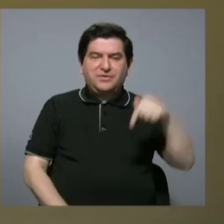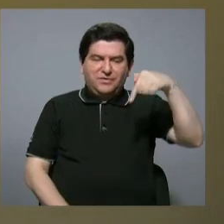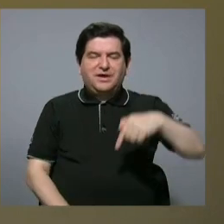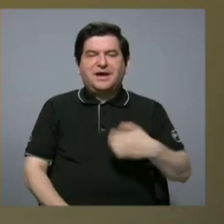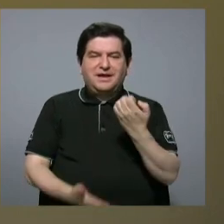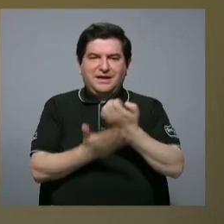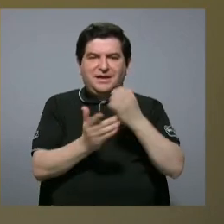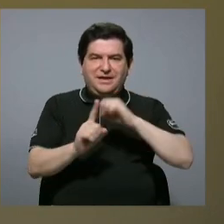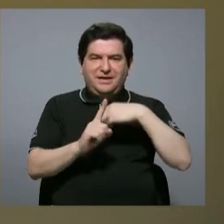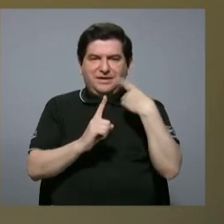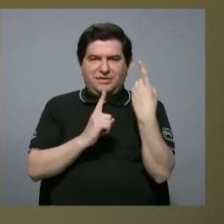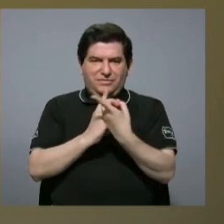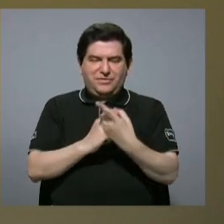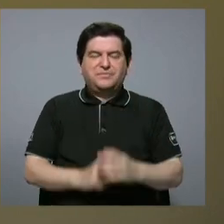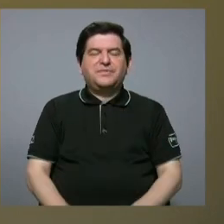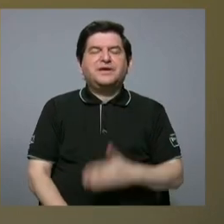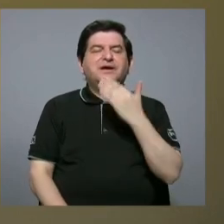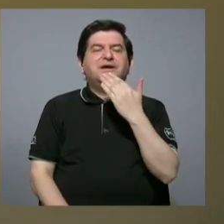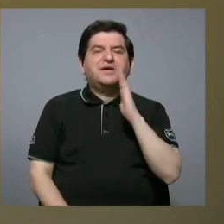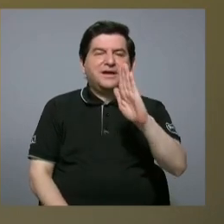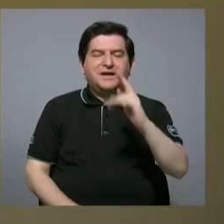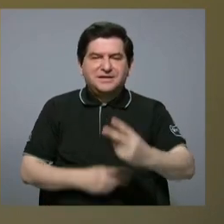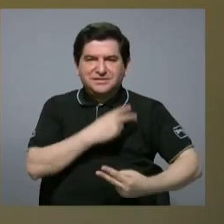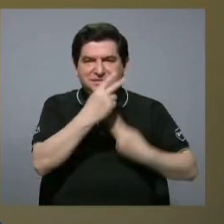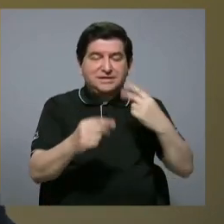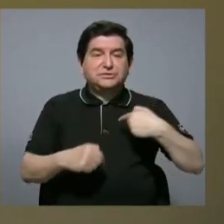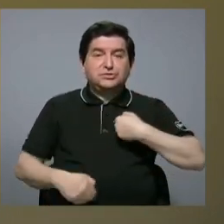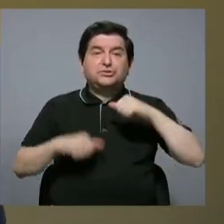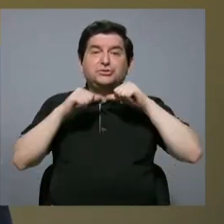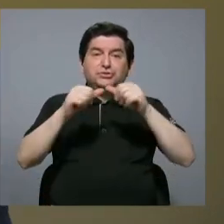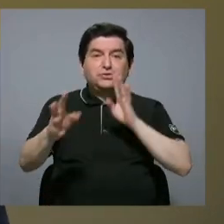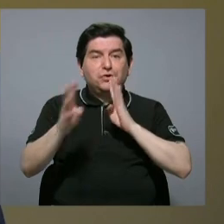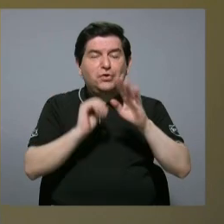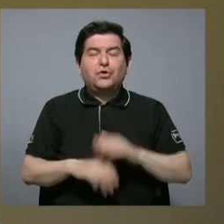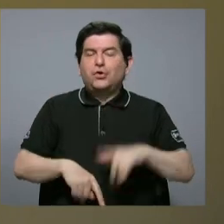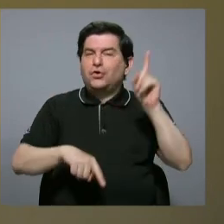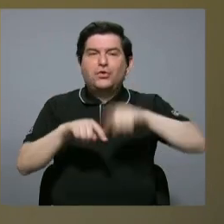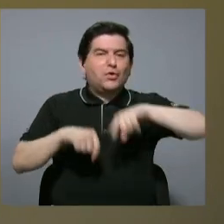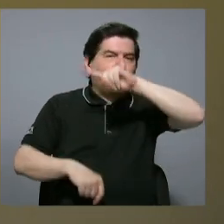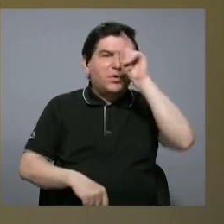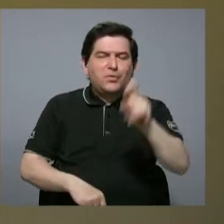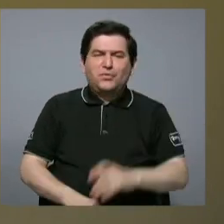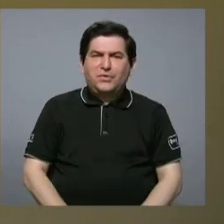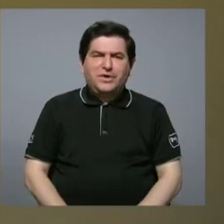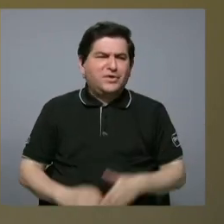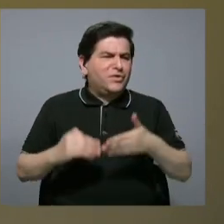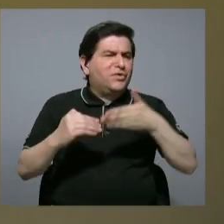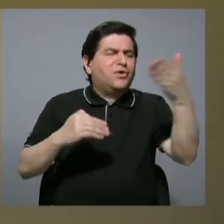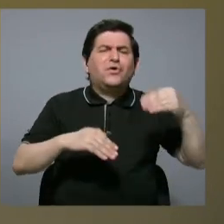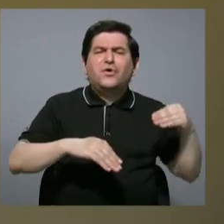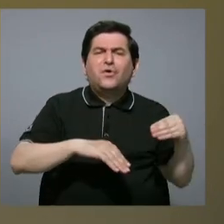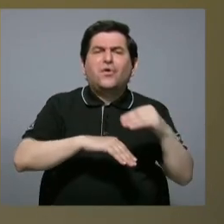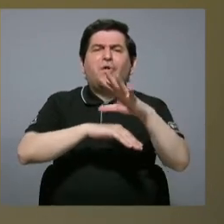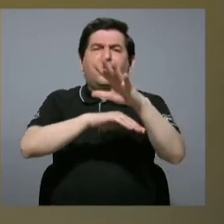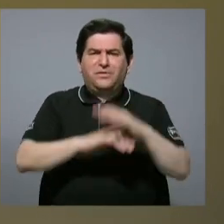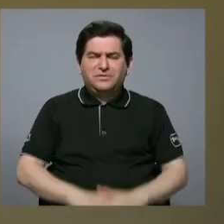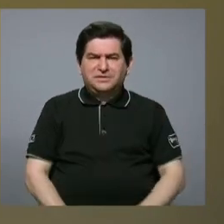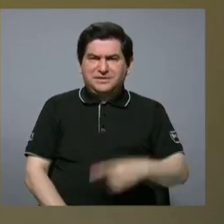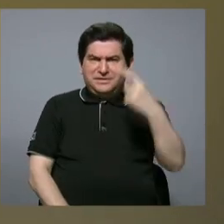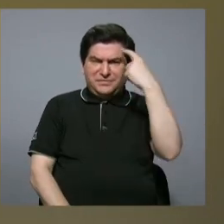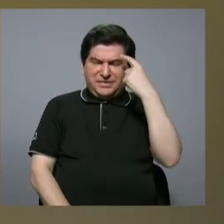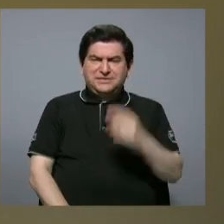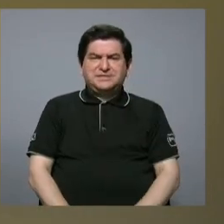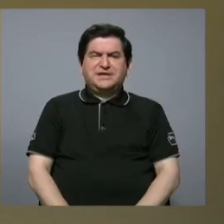agradecidos con su visita, pero si sigo hablando no le puedo preguntar qué factores influyeron para que se considere